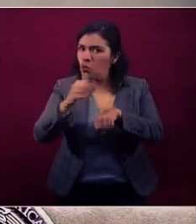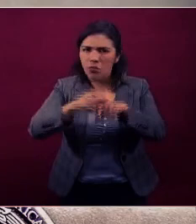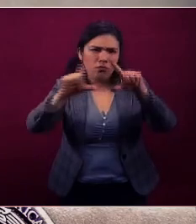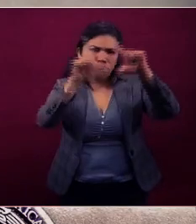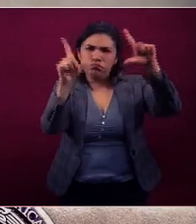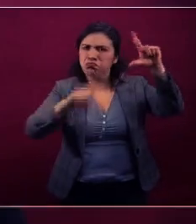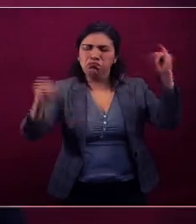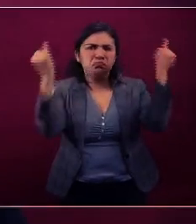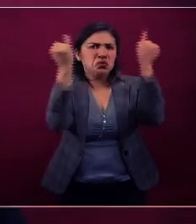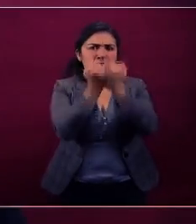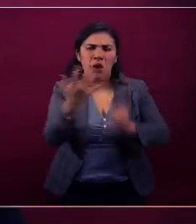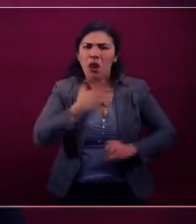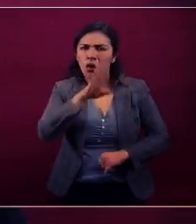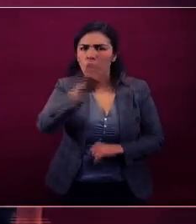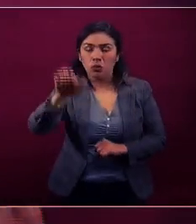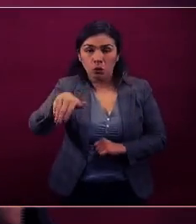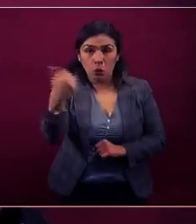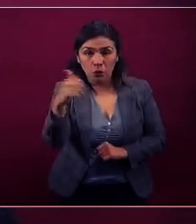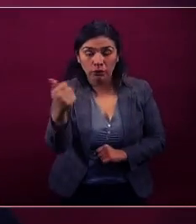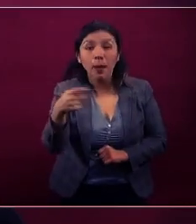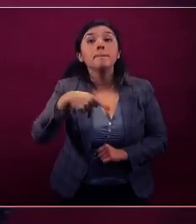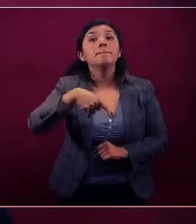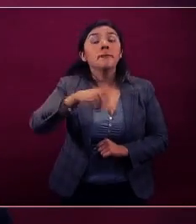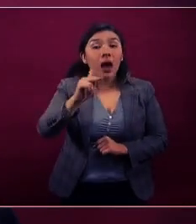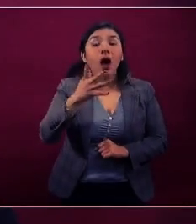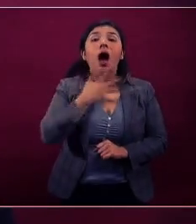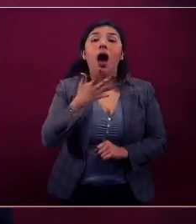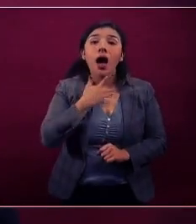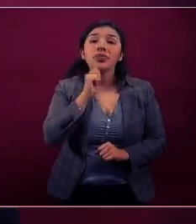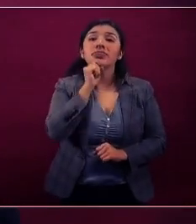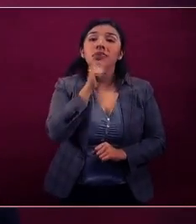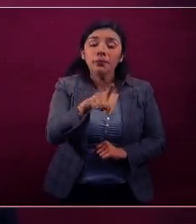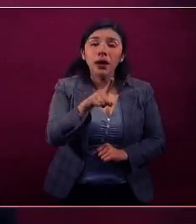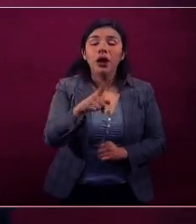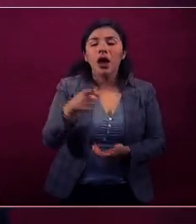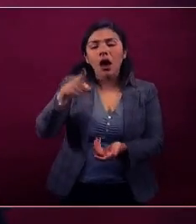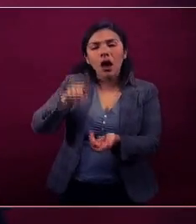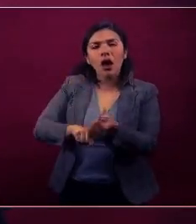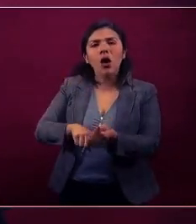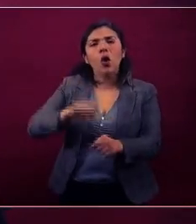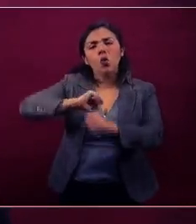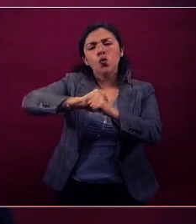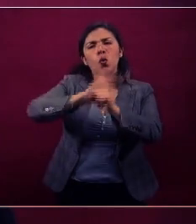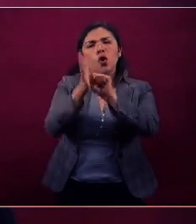todo el país tiene 911, pero además en la página